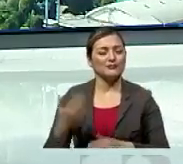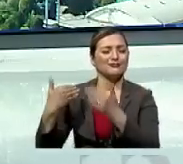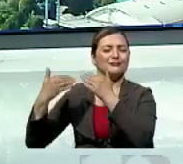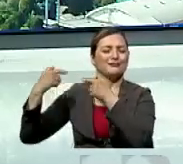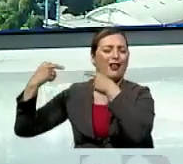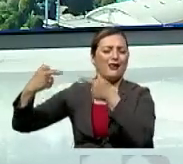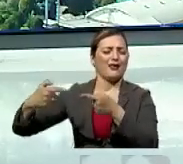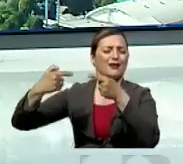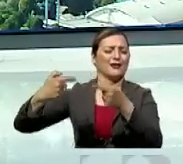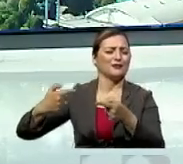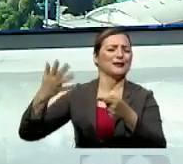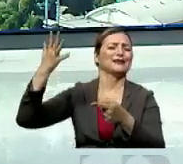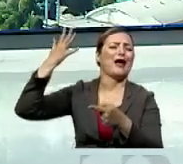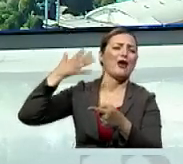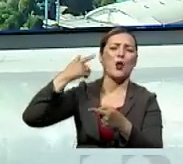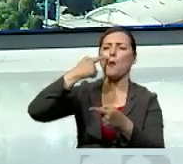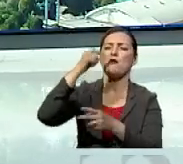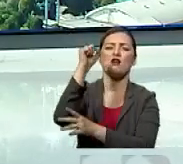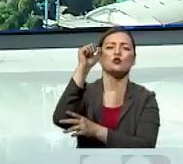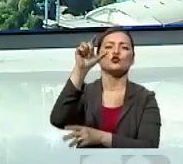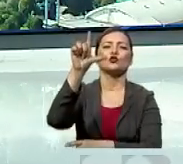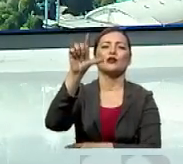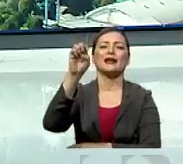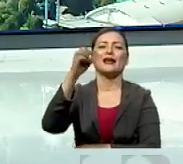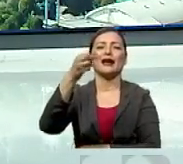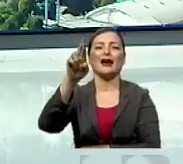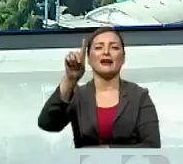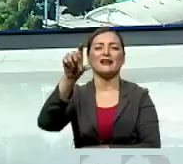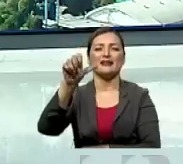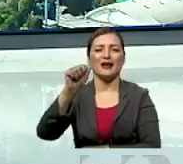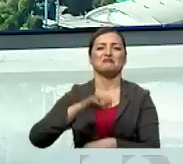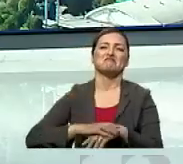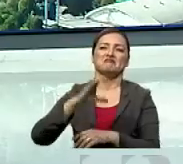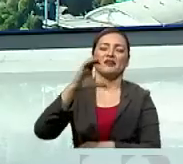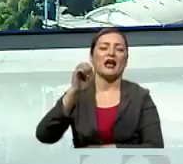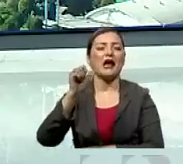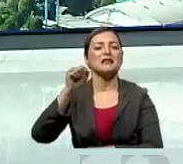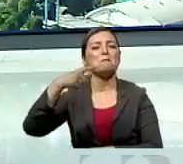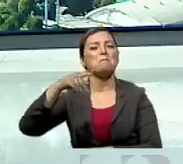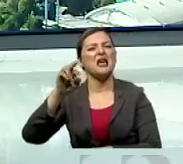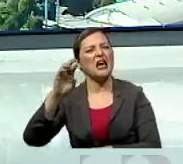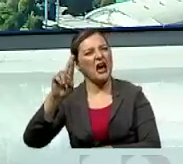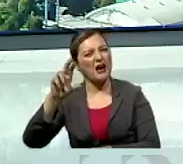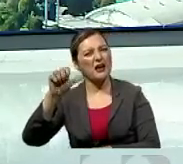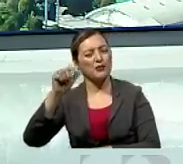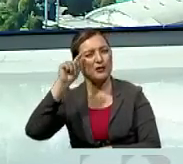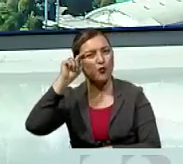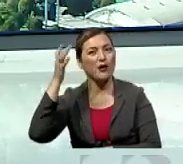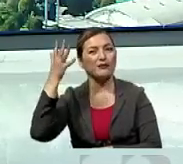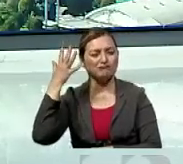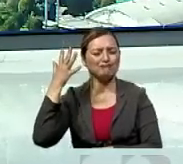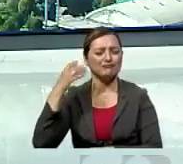Legarda y todos los entalladores de la colonia, como Caspicara también nos hace acuerdo a nuestro